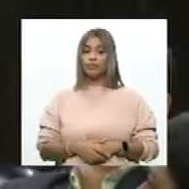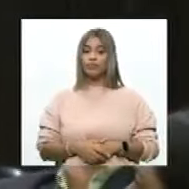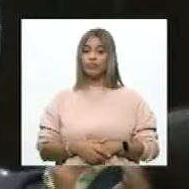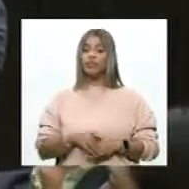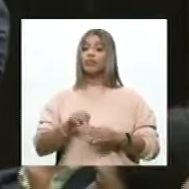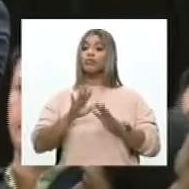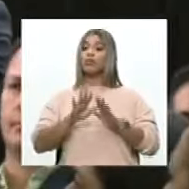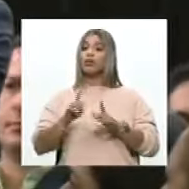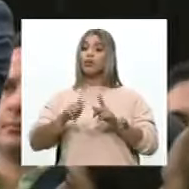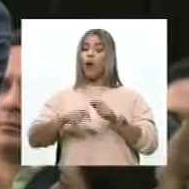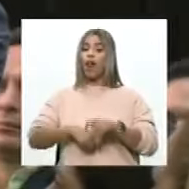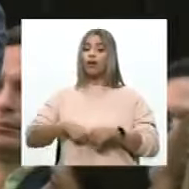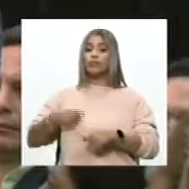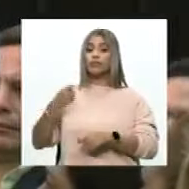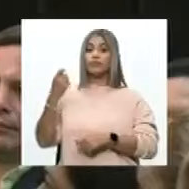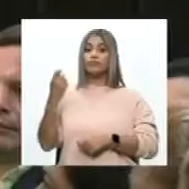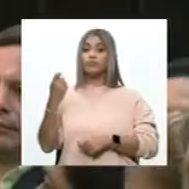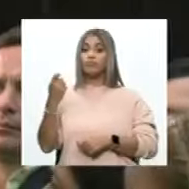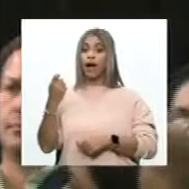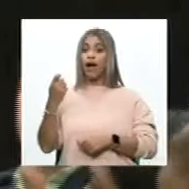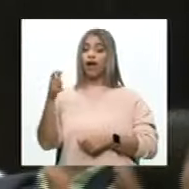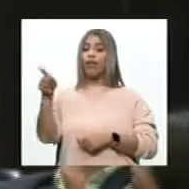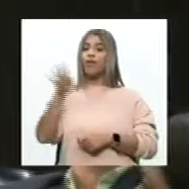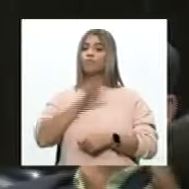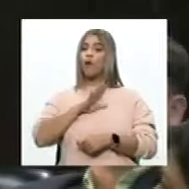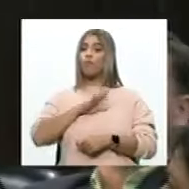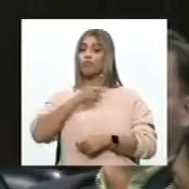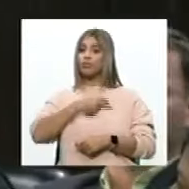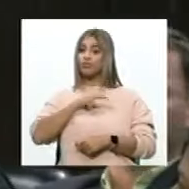por cierto, con la espada de Rodríguez de Suárez.